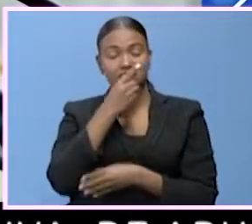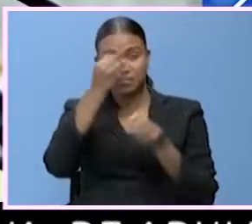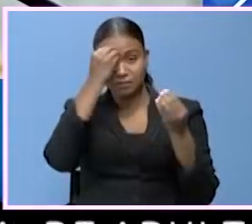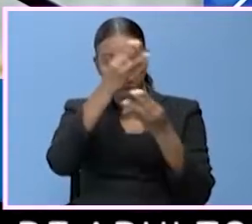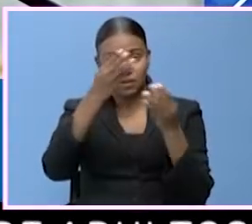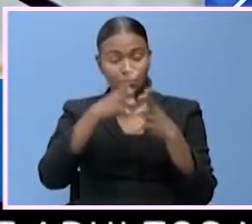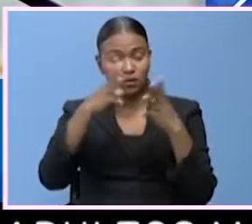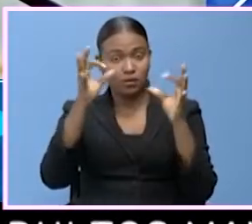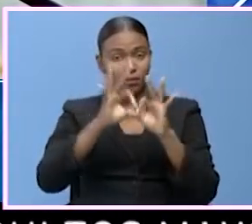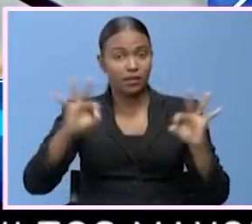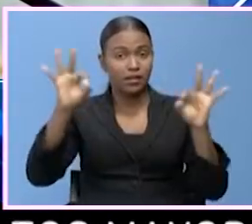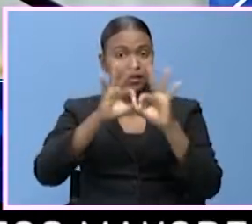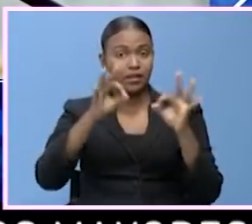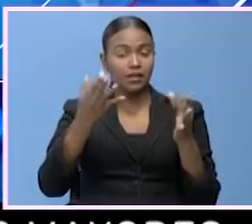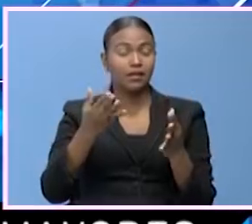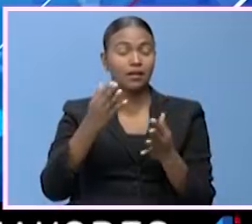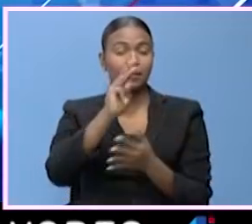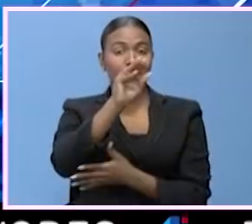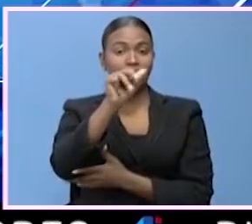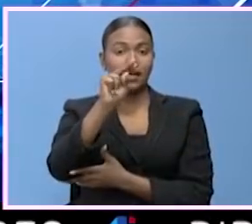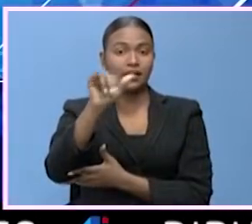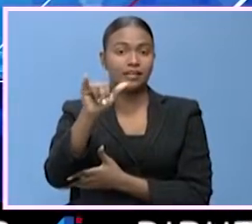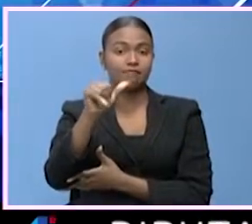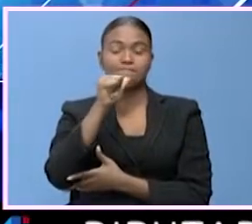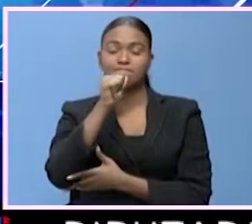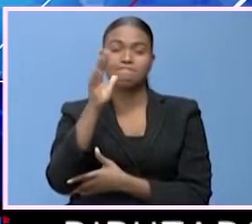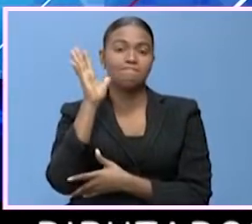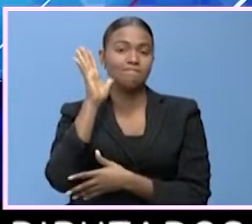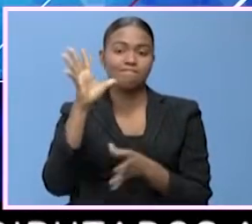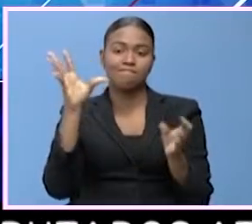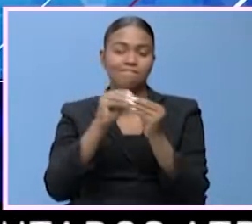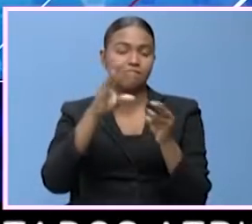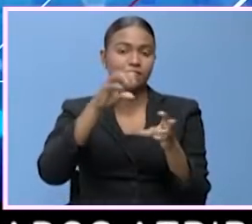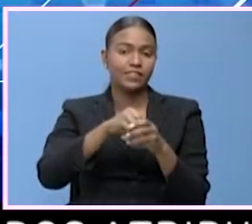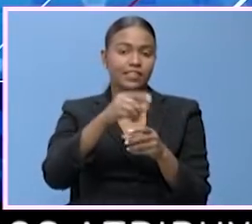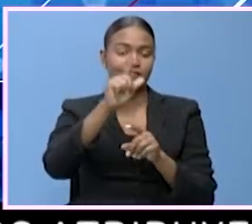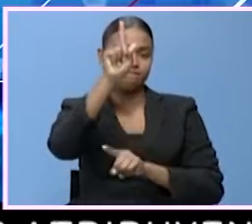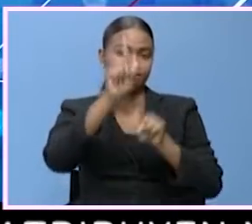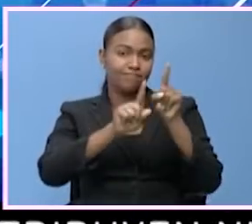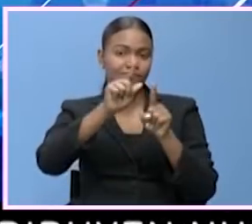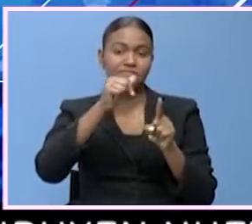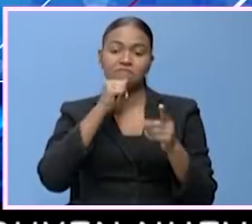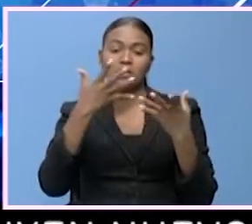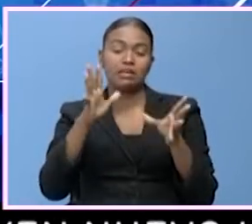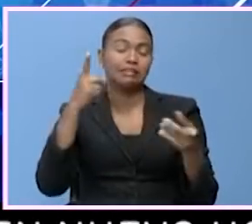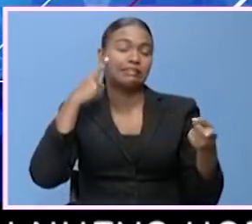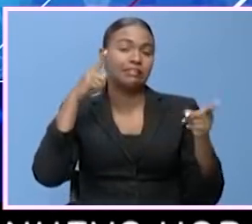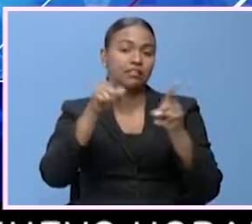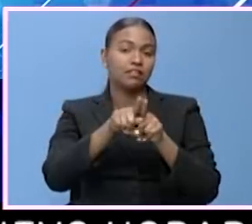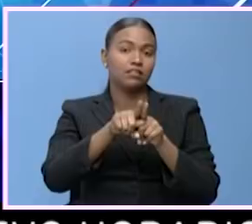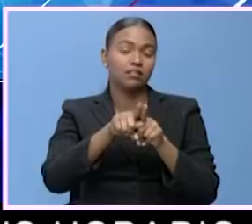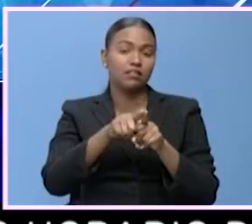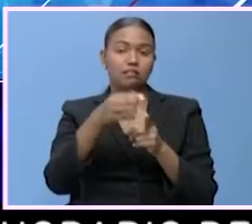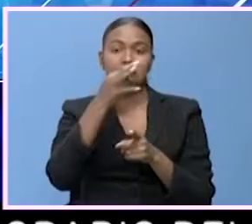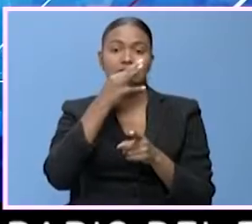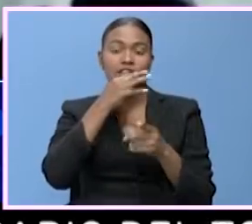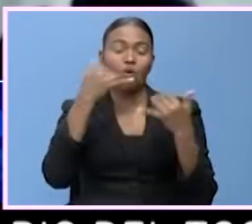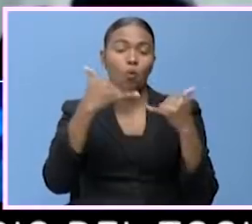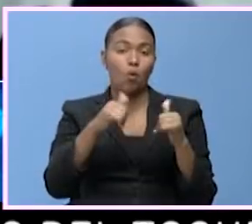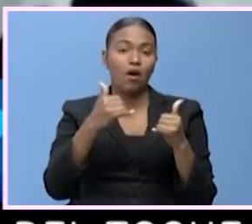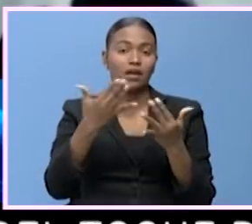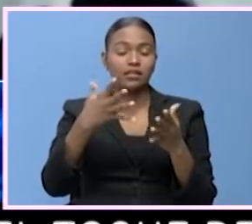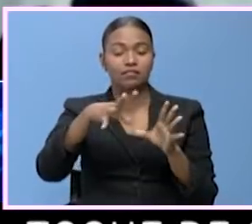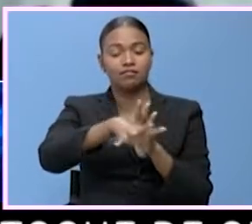muy interesante. Manny Acta le dice adiós a las Estrellas Orientales. No quiso pactar por una próxima temporada,